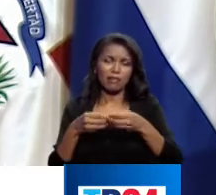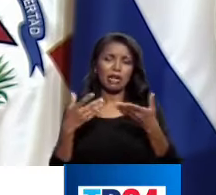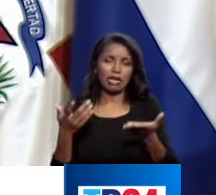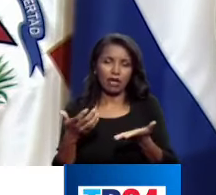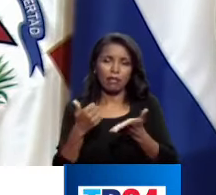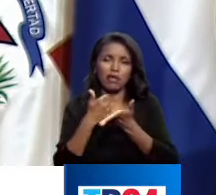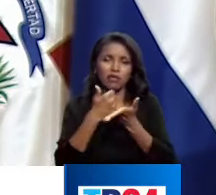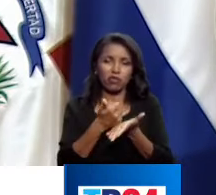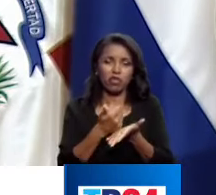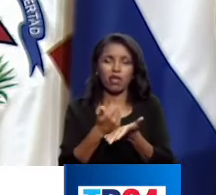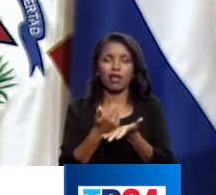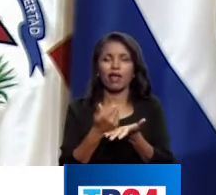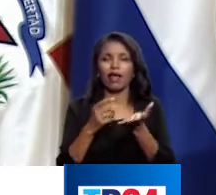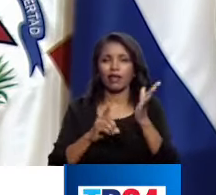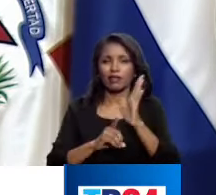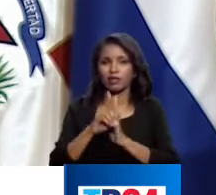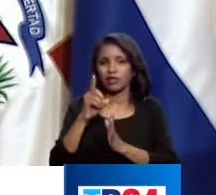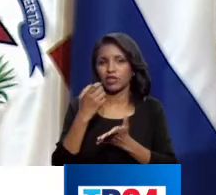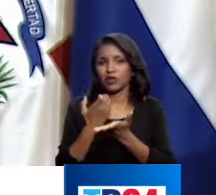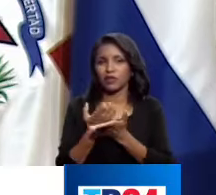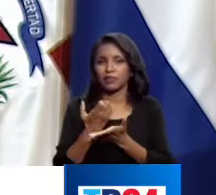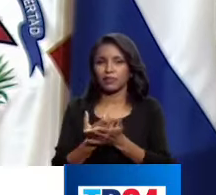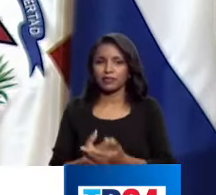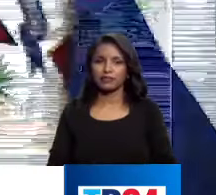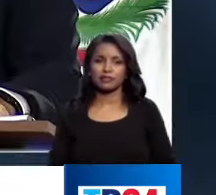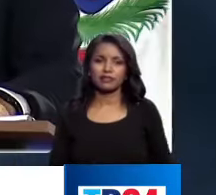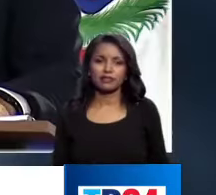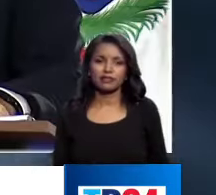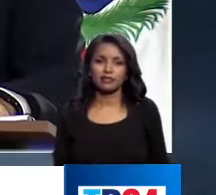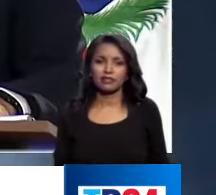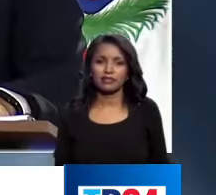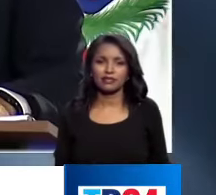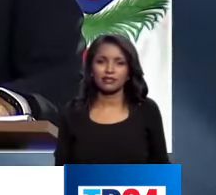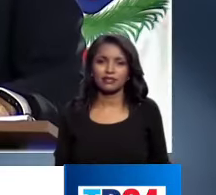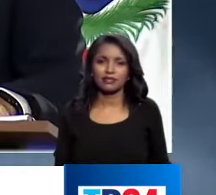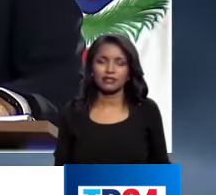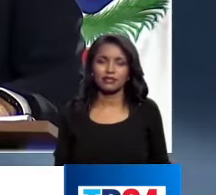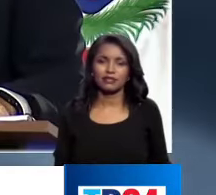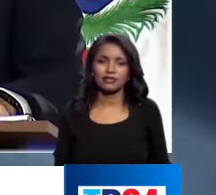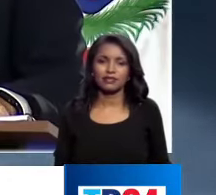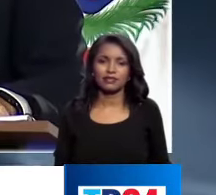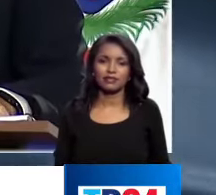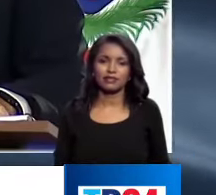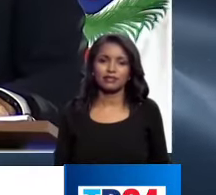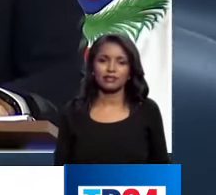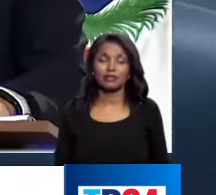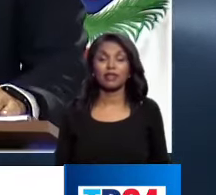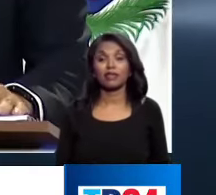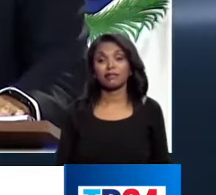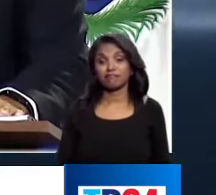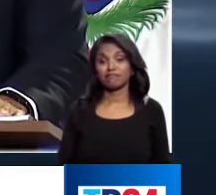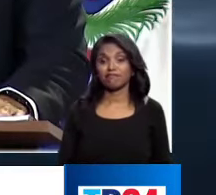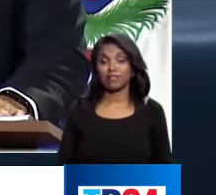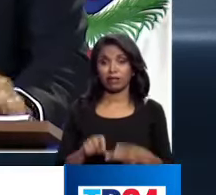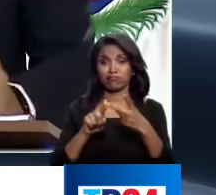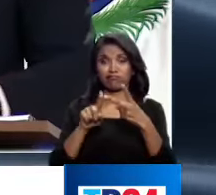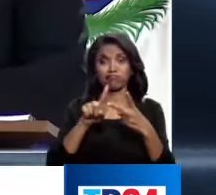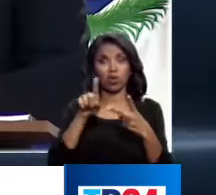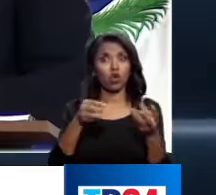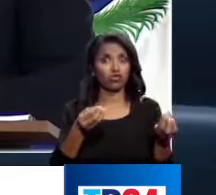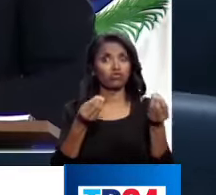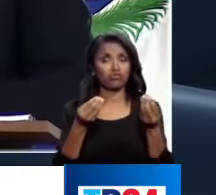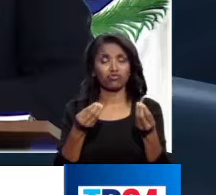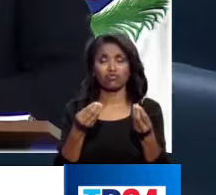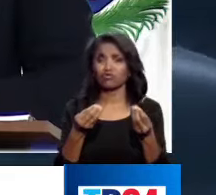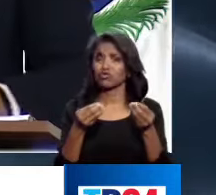generar circuitos turísticos a nivel nacional. Bien, son muchos los lugares que necesitan precisamente esta